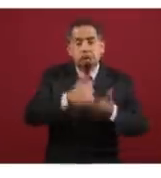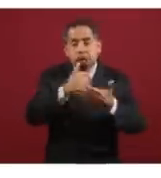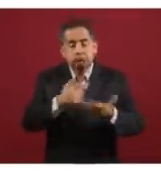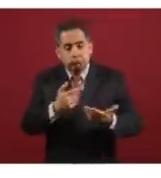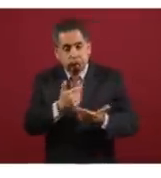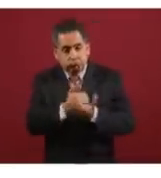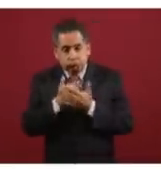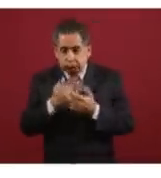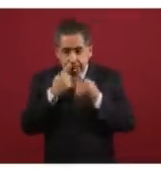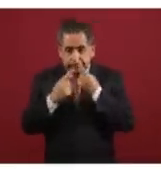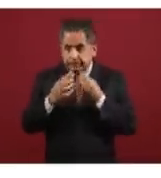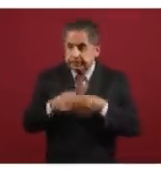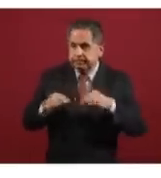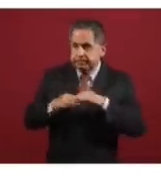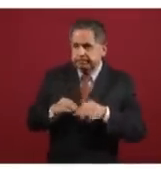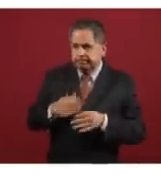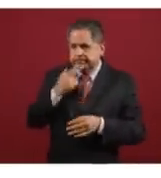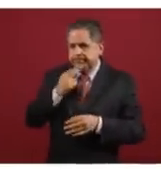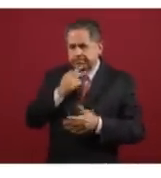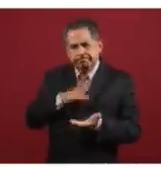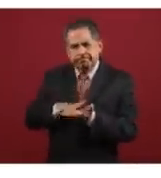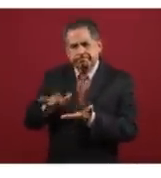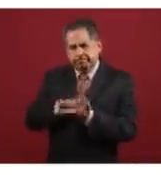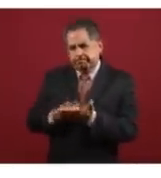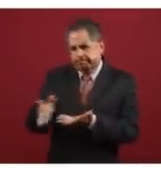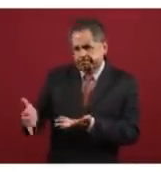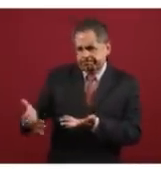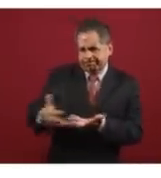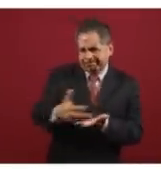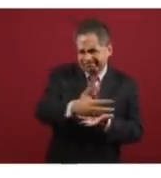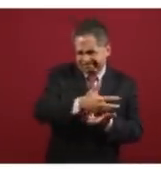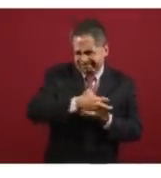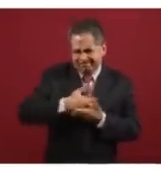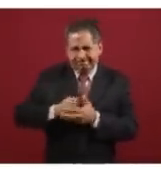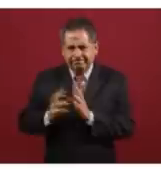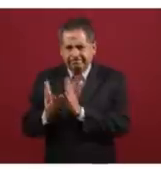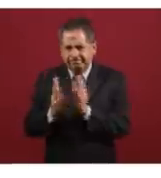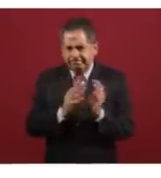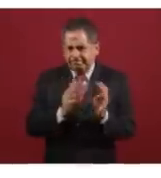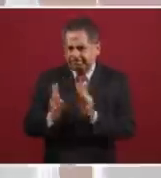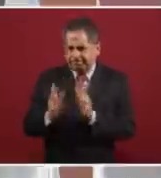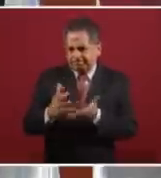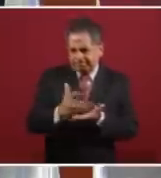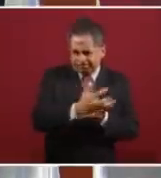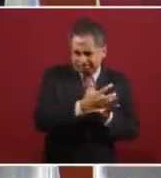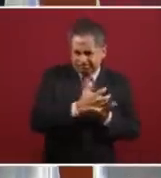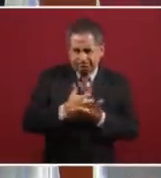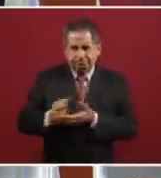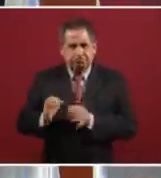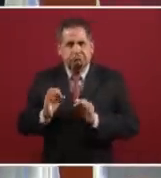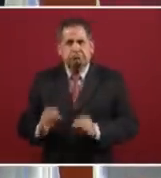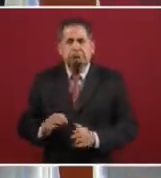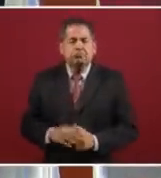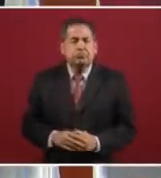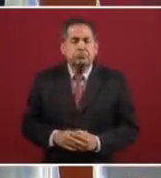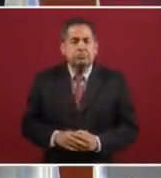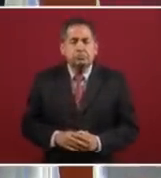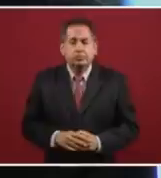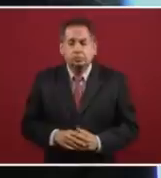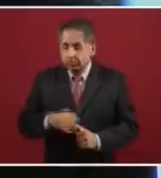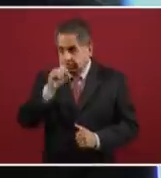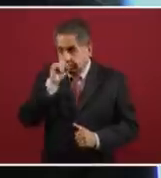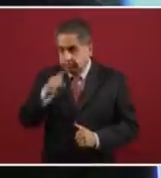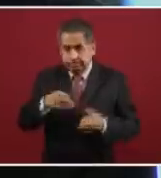factor preponderante para el apoyo en la recolección del sargazo en las playas. También igualmente se han